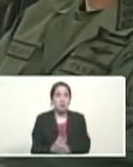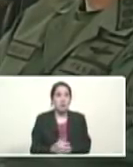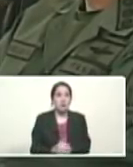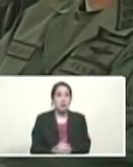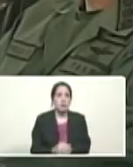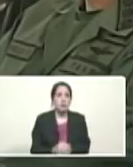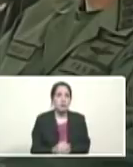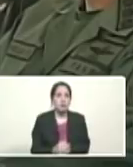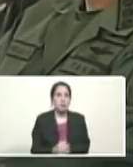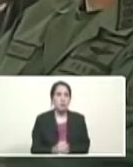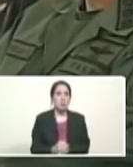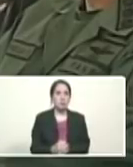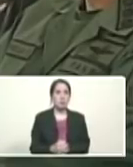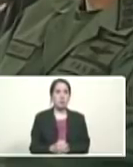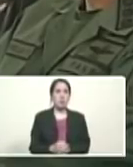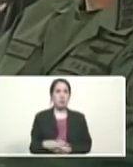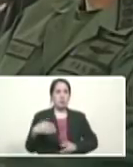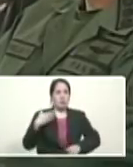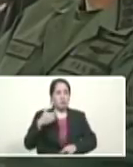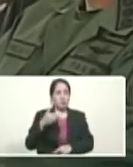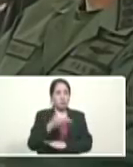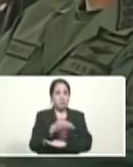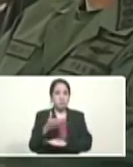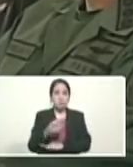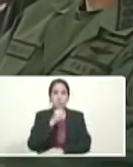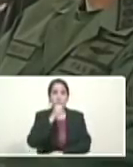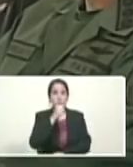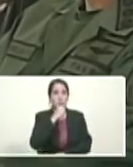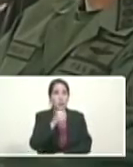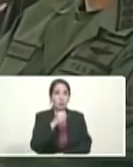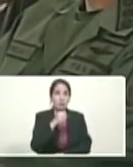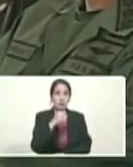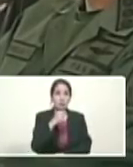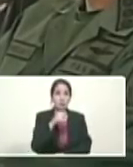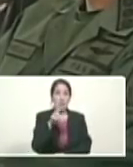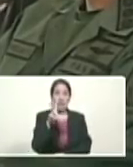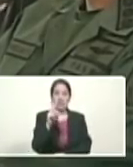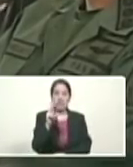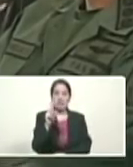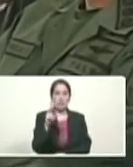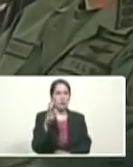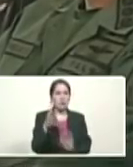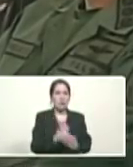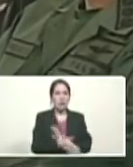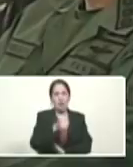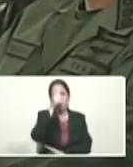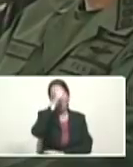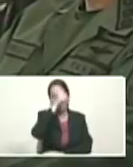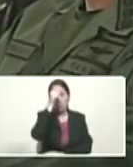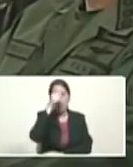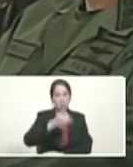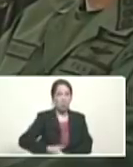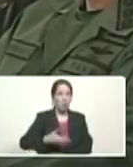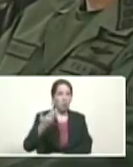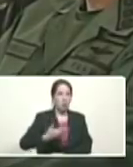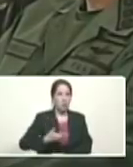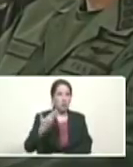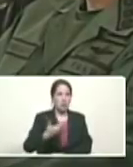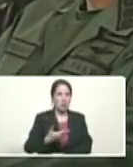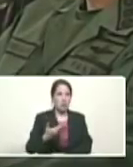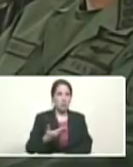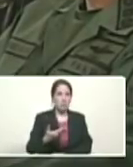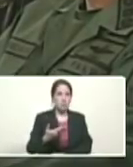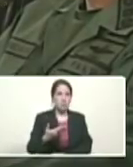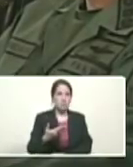y salir pues a los medios para difundir el luego viene el tercer momento que es el día domingo y comandantes de efe ese día domingo nosotros